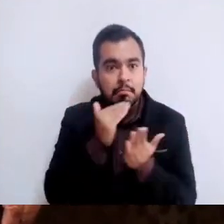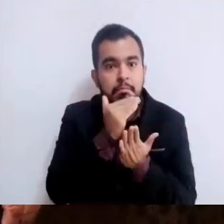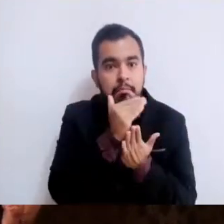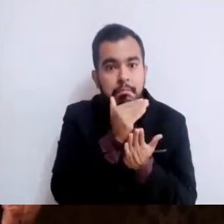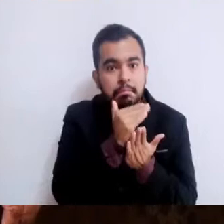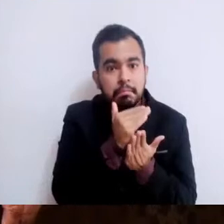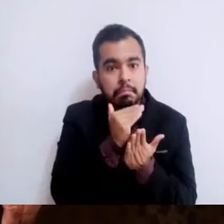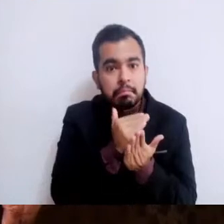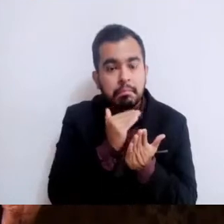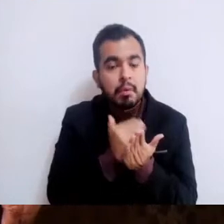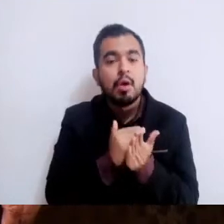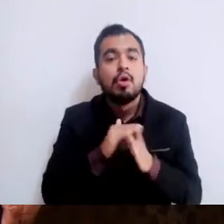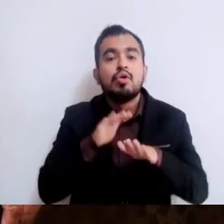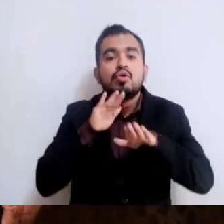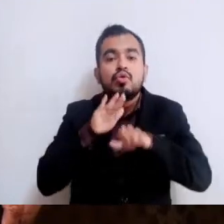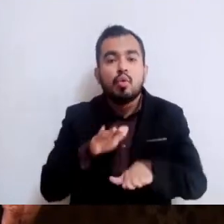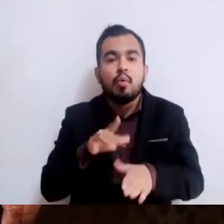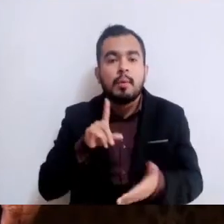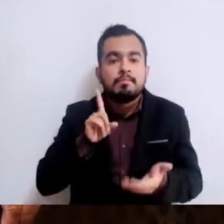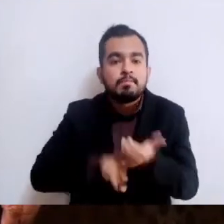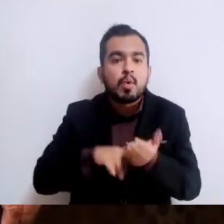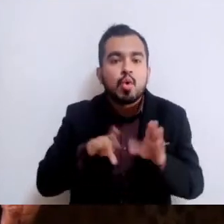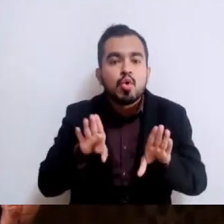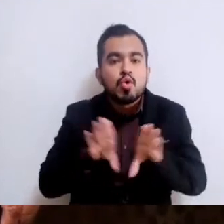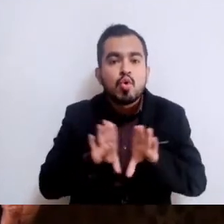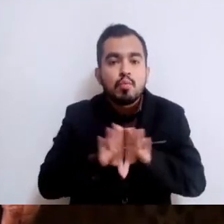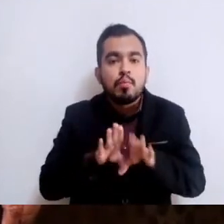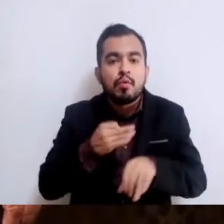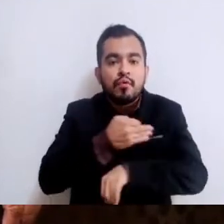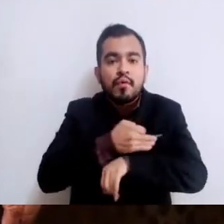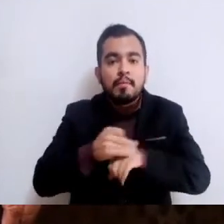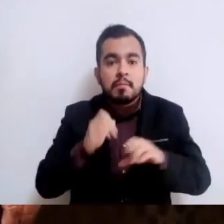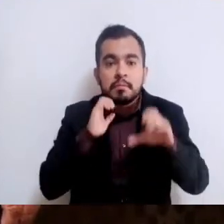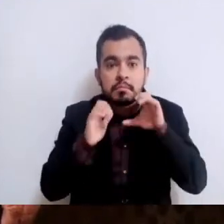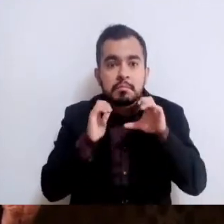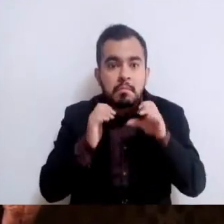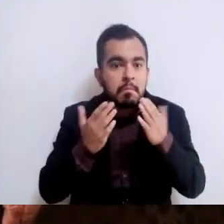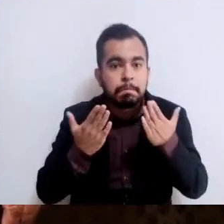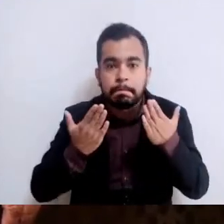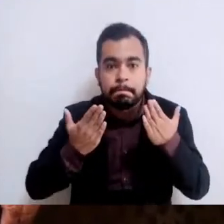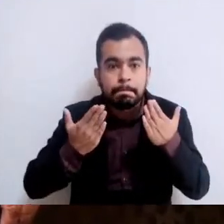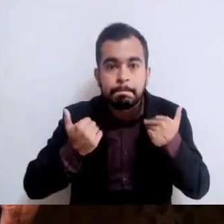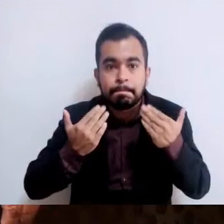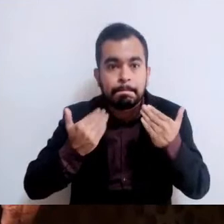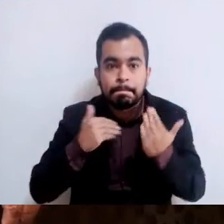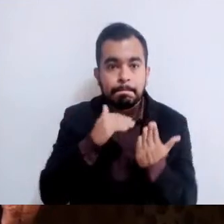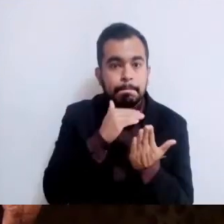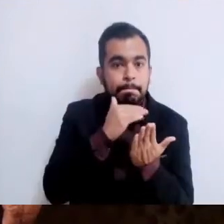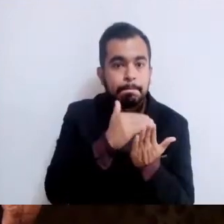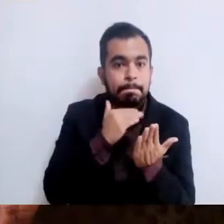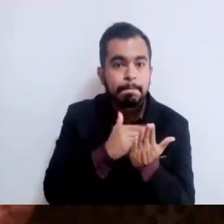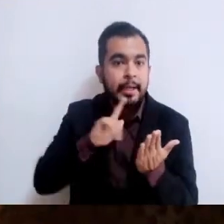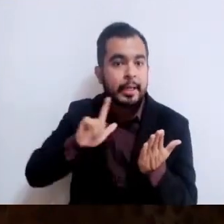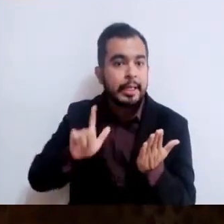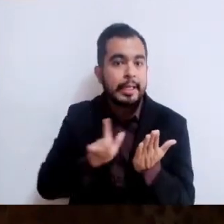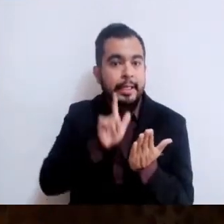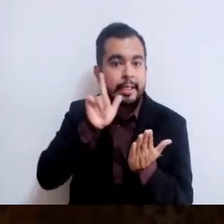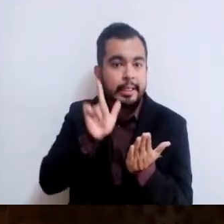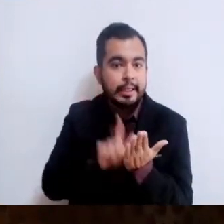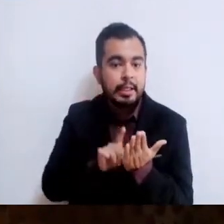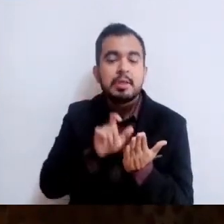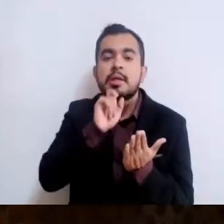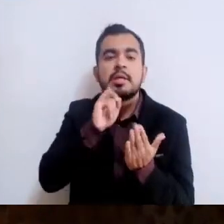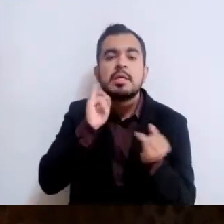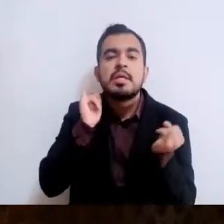referentes al régimen de la comunicación familiar, que en términos específicos es igual a aquel